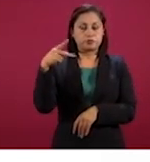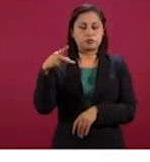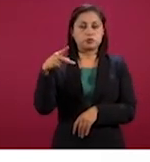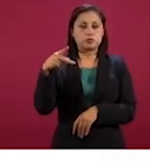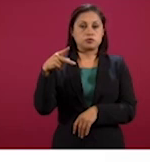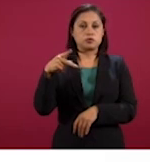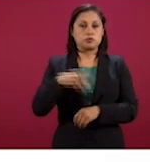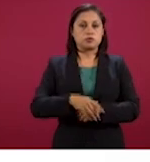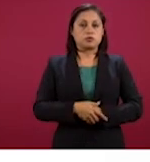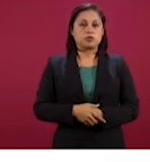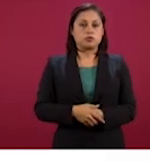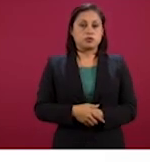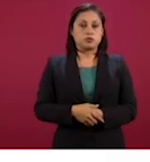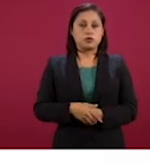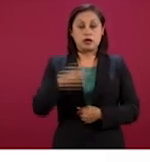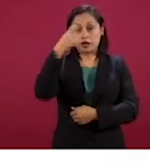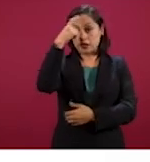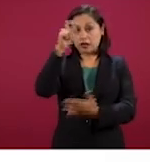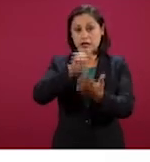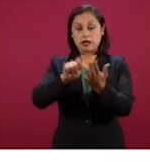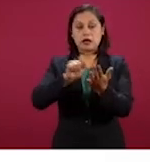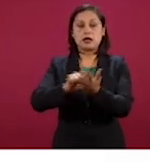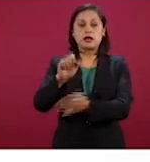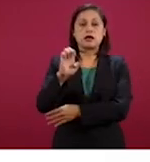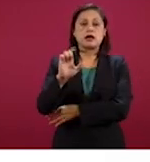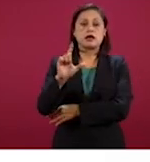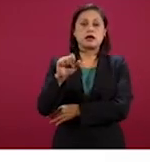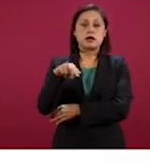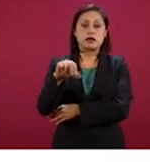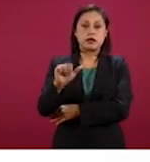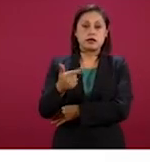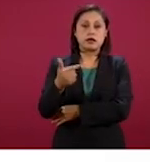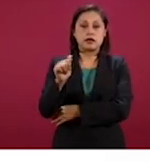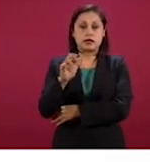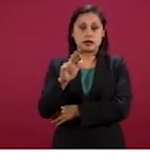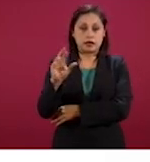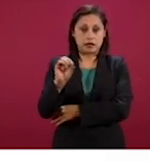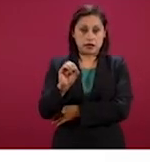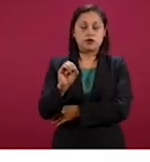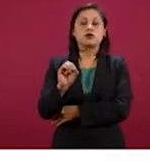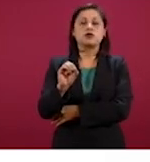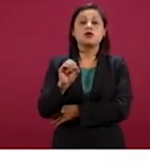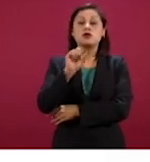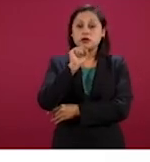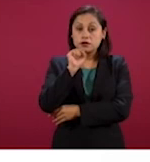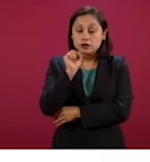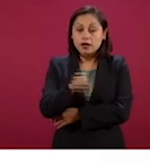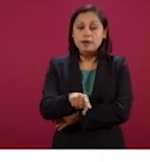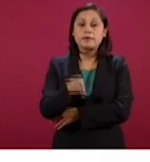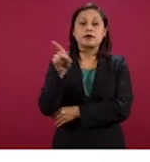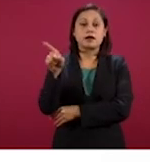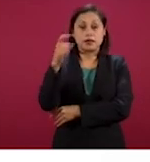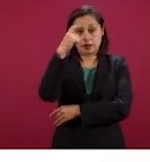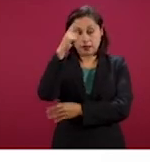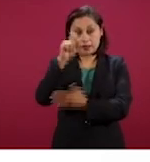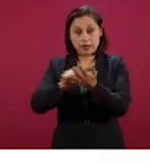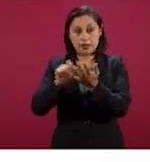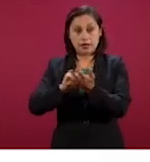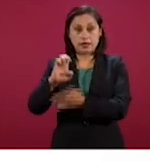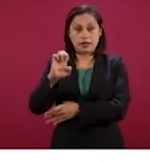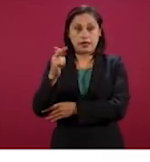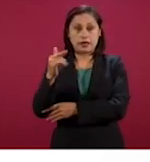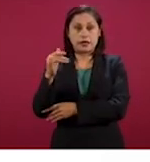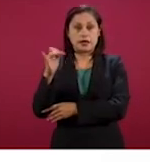de Elena Garro, y esta misma obra de Elena Garro se hará una lectura dramatizada el día de hoy y